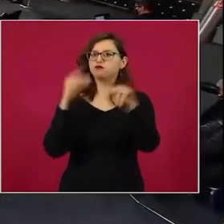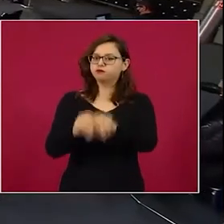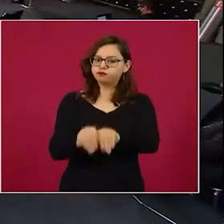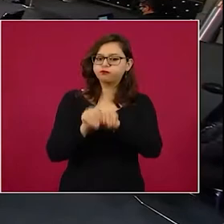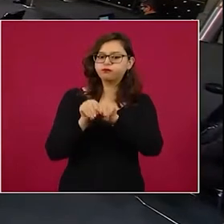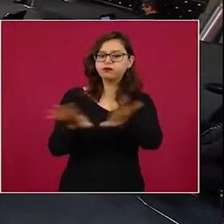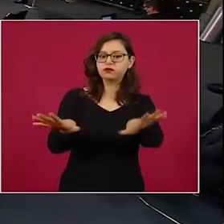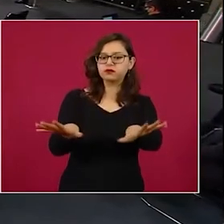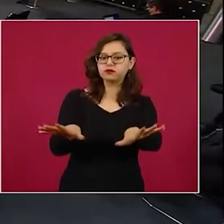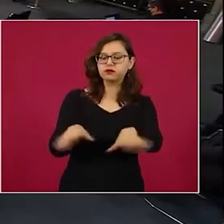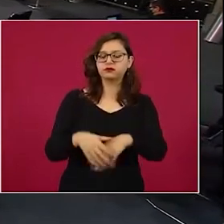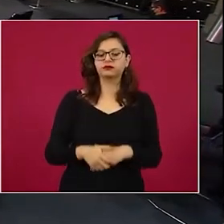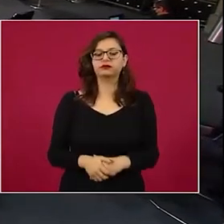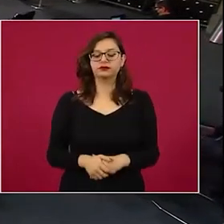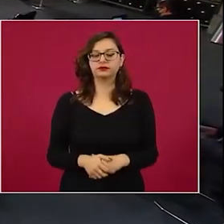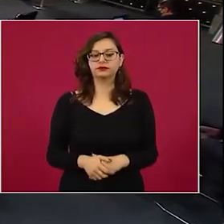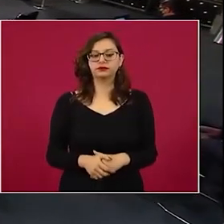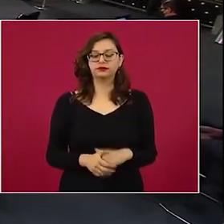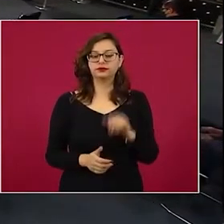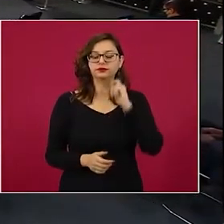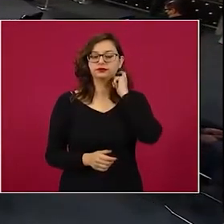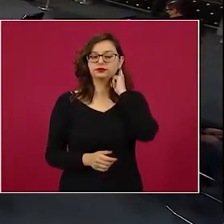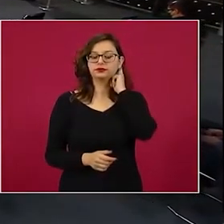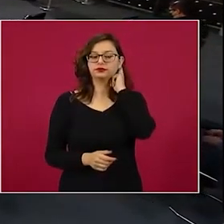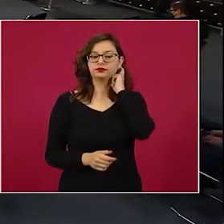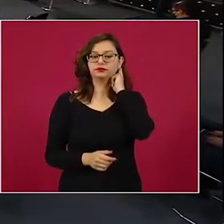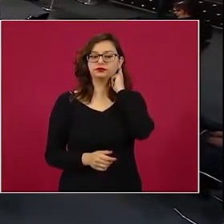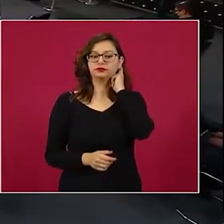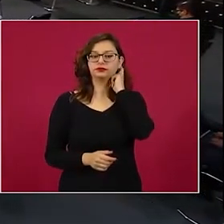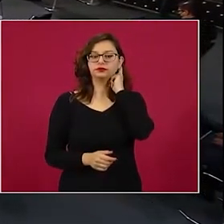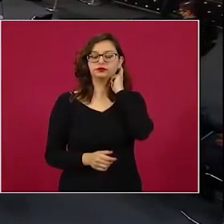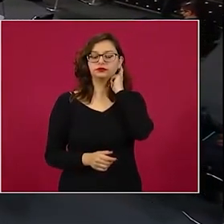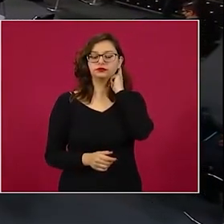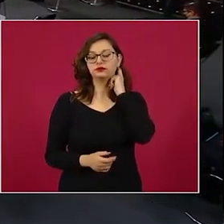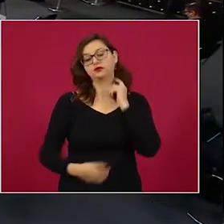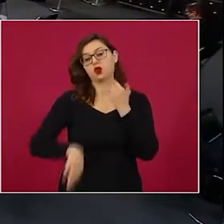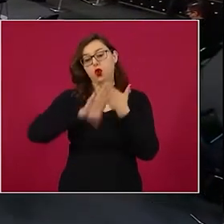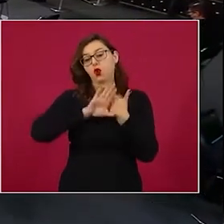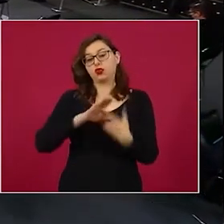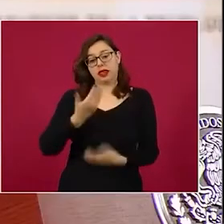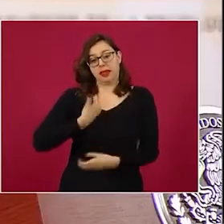y en especial mi autoridad,